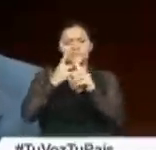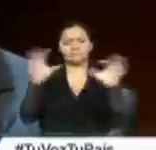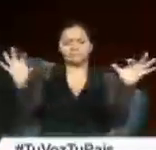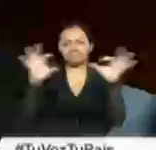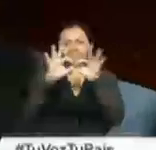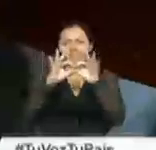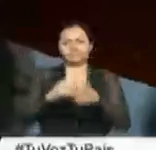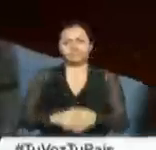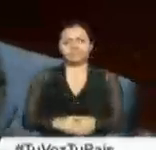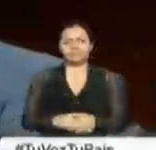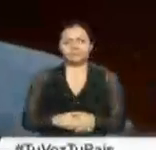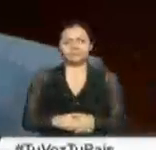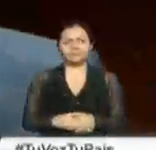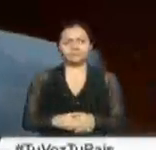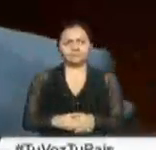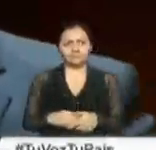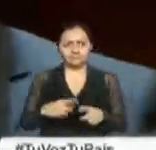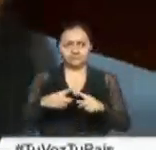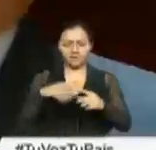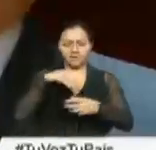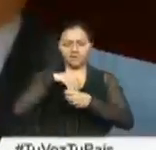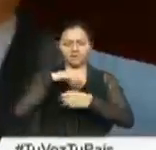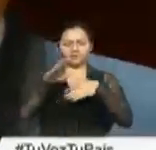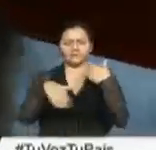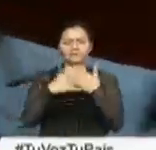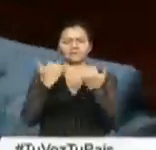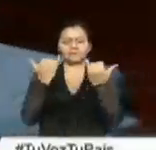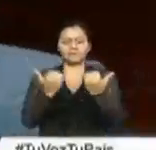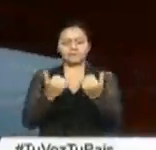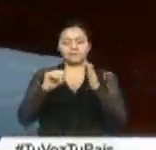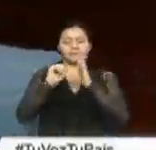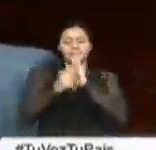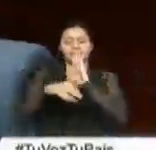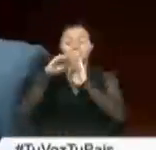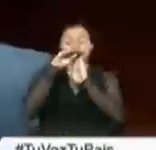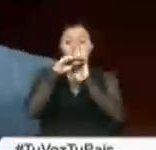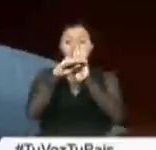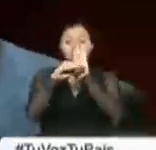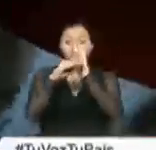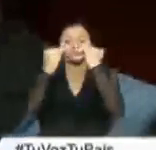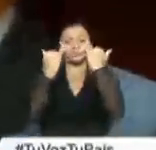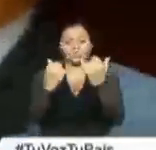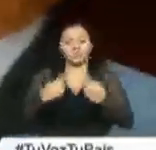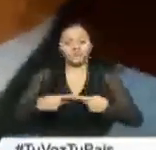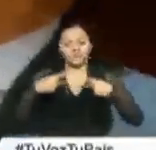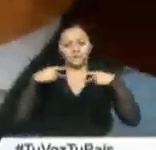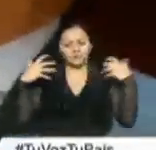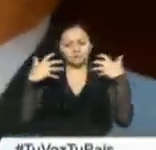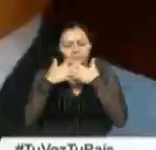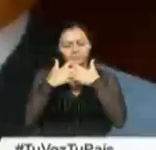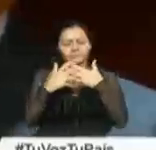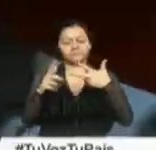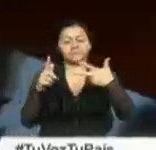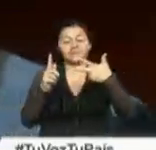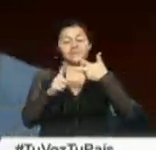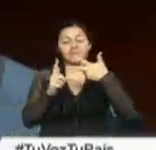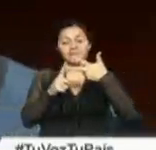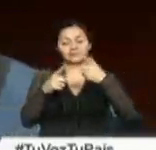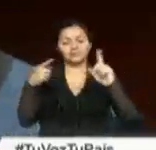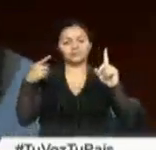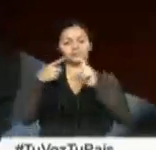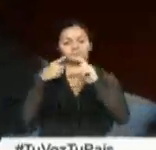sectores, sin menoscabar, por supuesto, los principios que rigen nuestra vida. Nuestro tercer eje